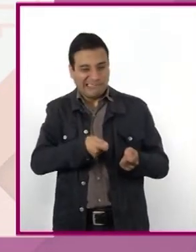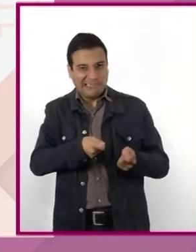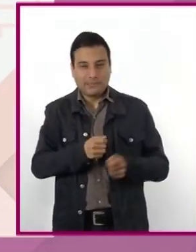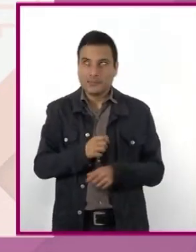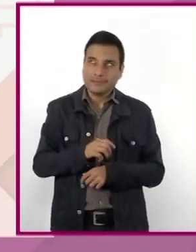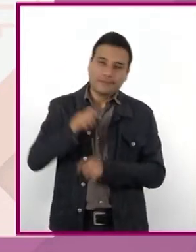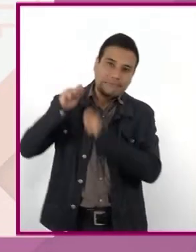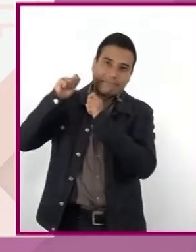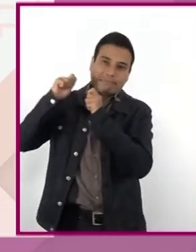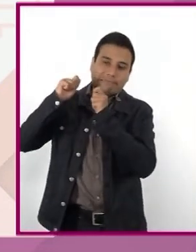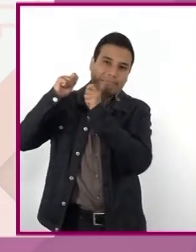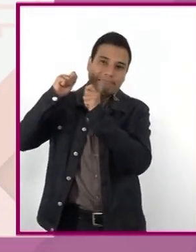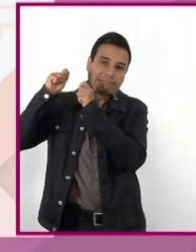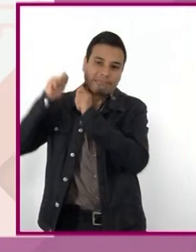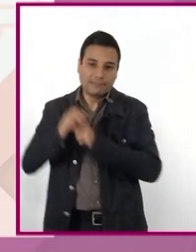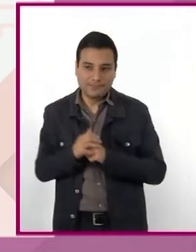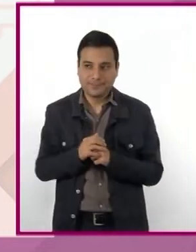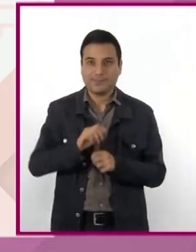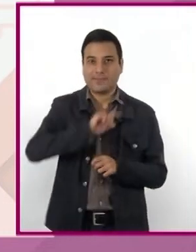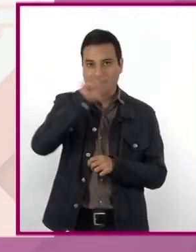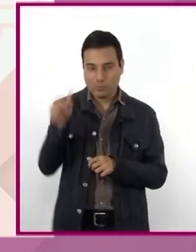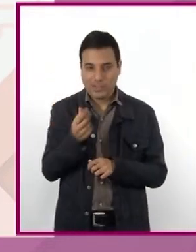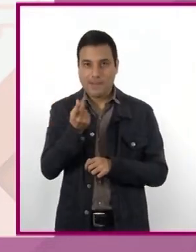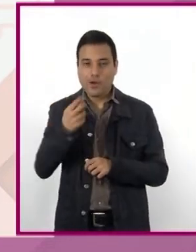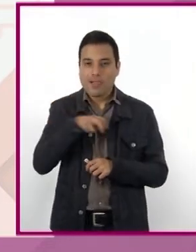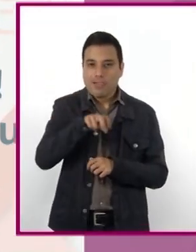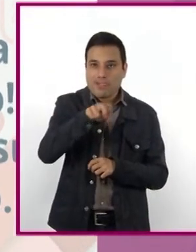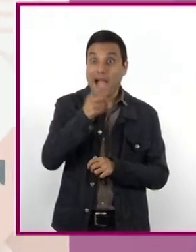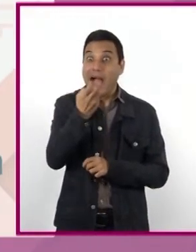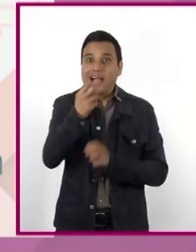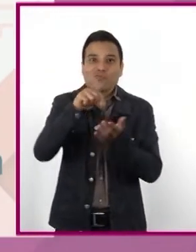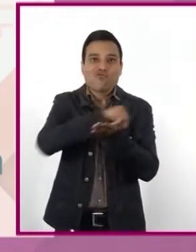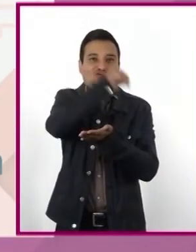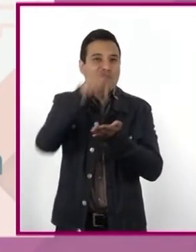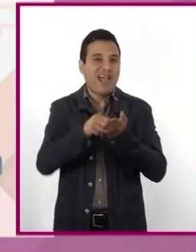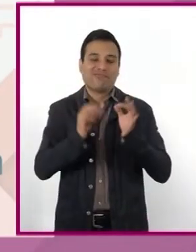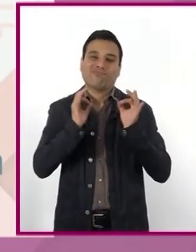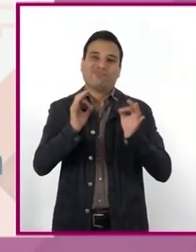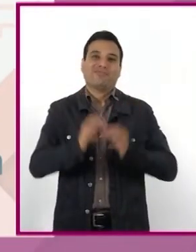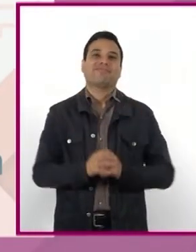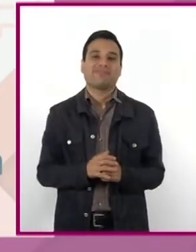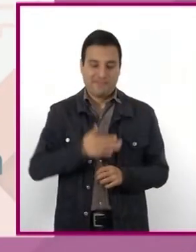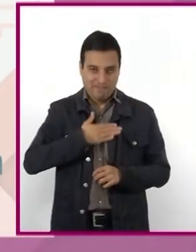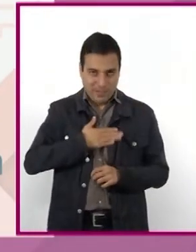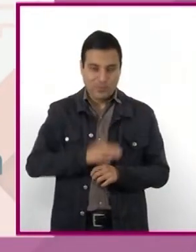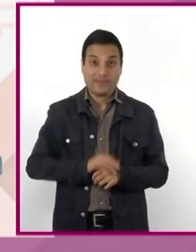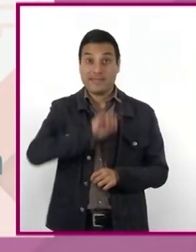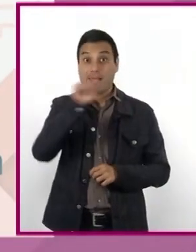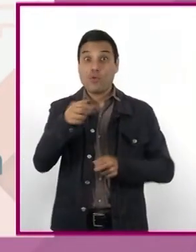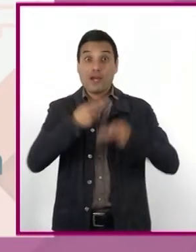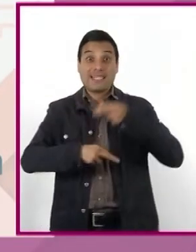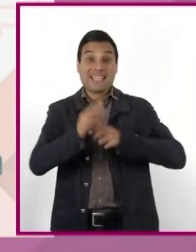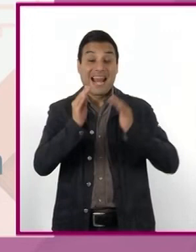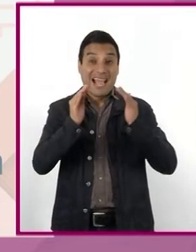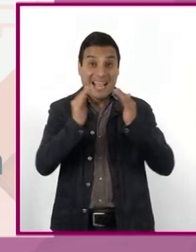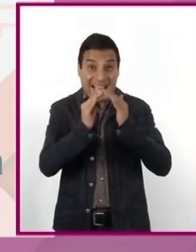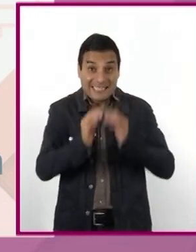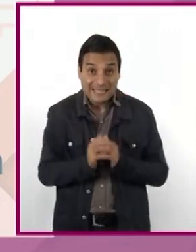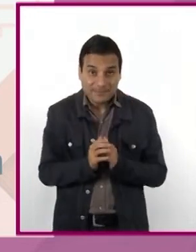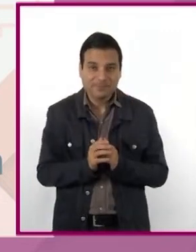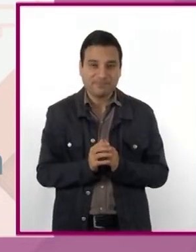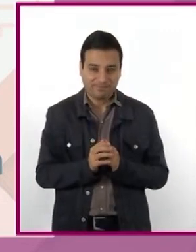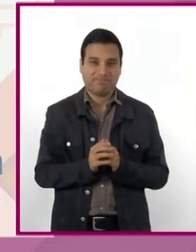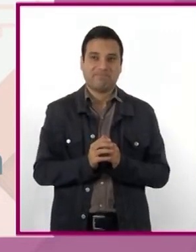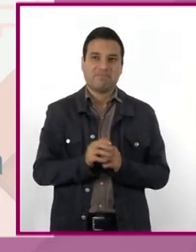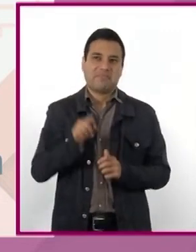Dios. Finalmente, encontró el lugar perfecto. Volvieron a la casa y el amo partió a otra de sus